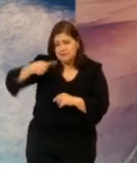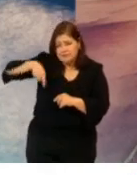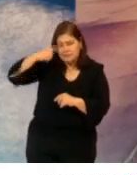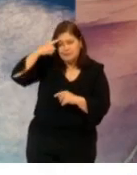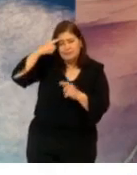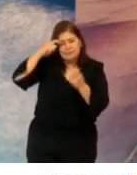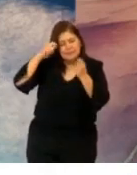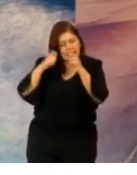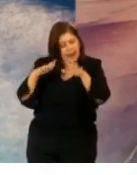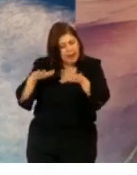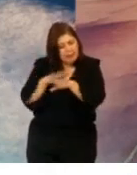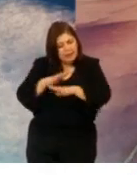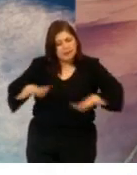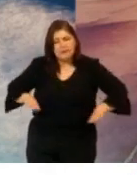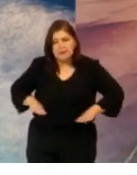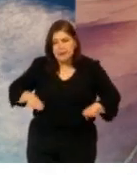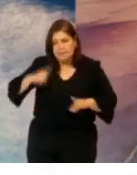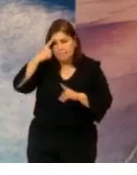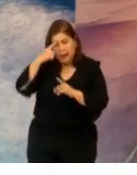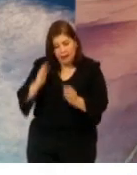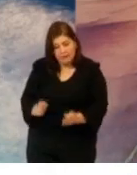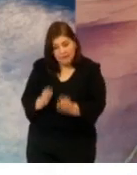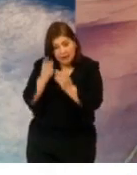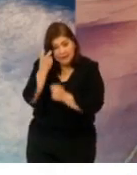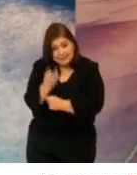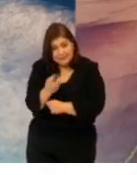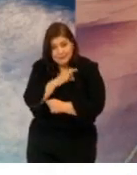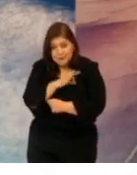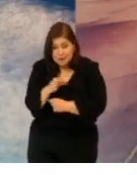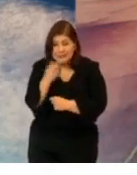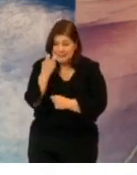el comportamiento para poder enfrentar eso. Y ese